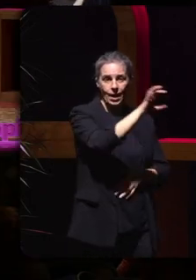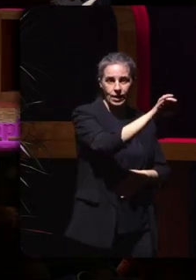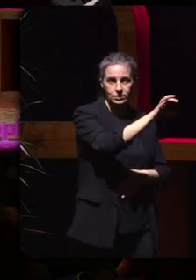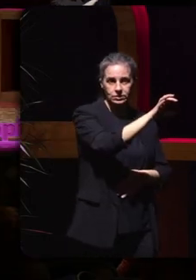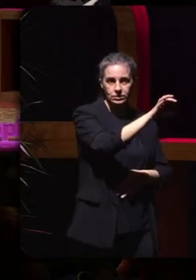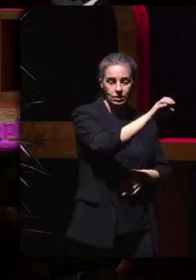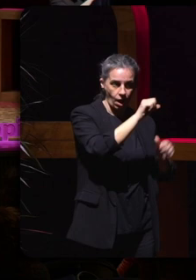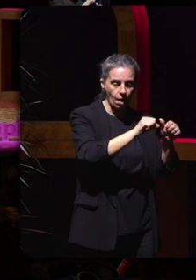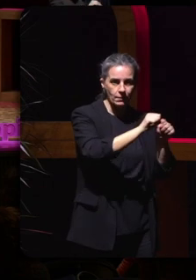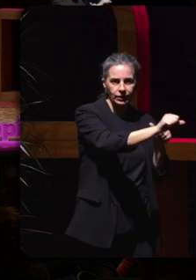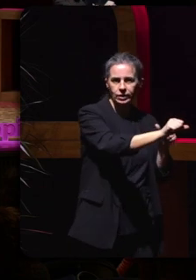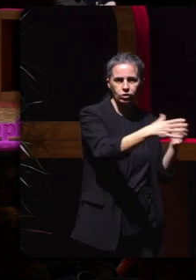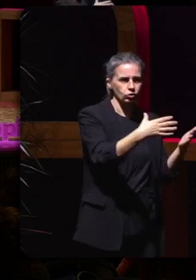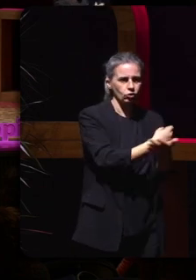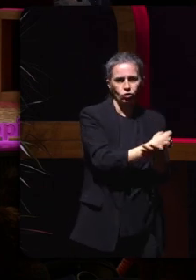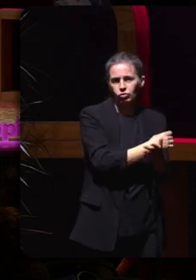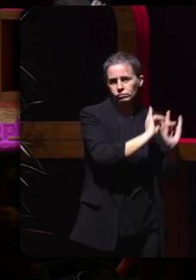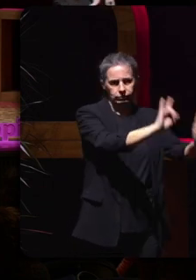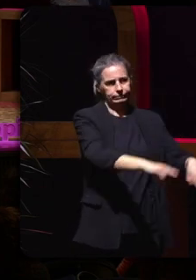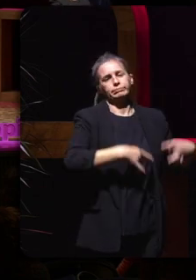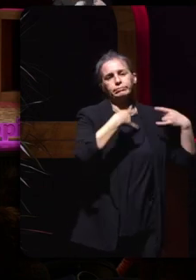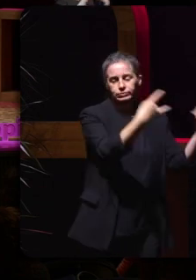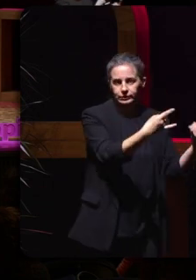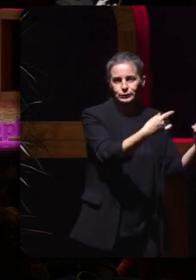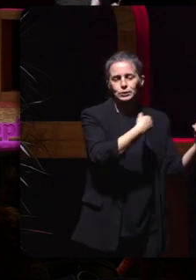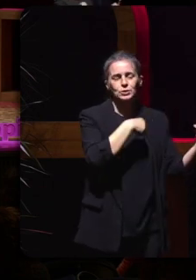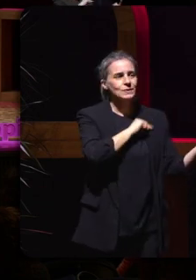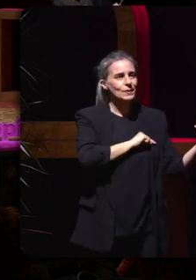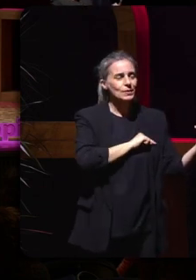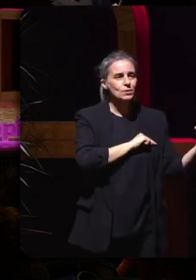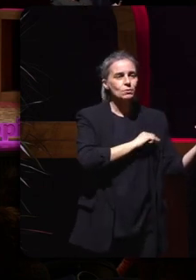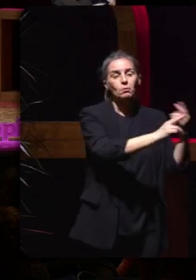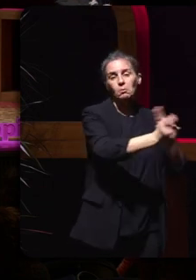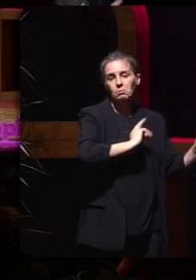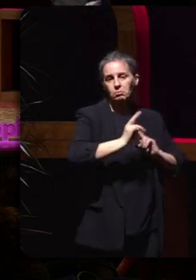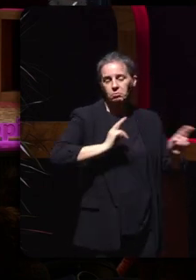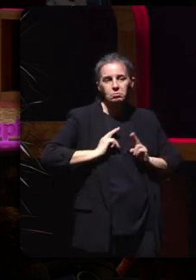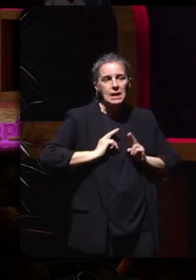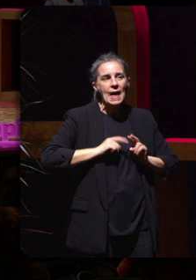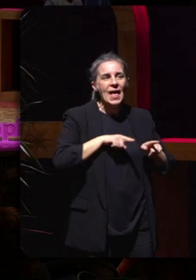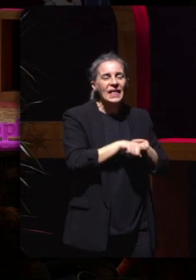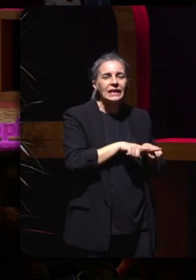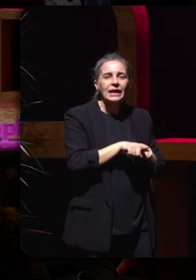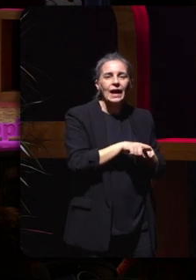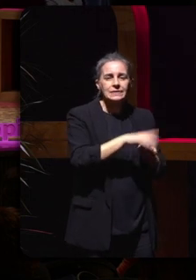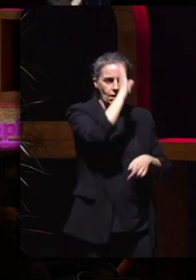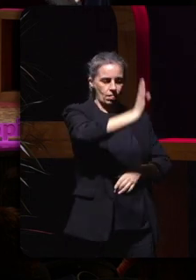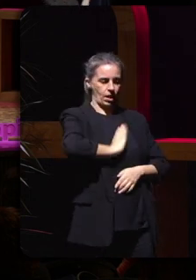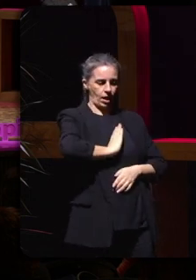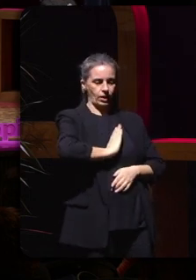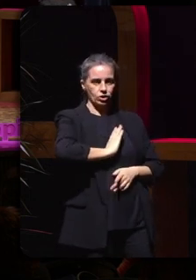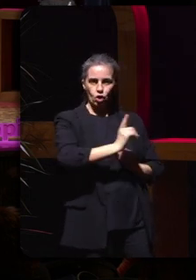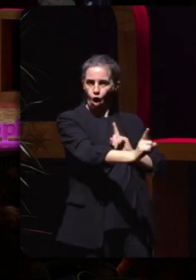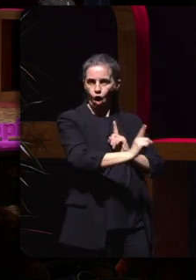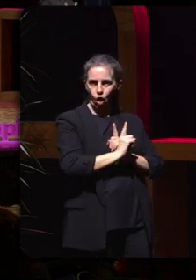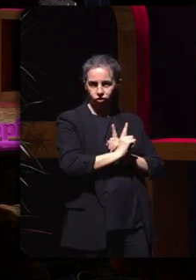por 1000 noto no recibo muchas críticas directas a mi persona digamos